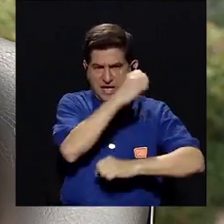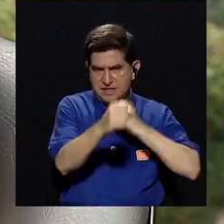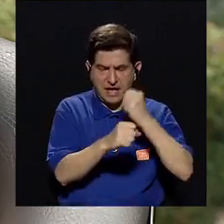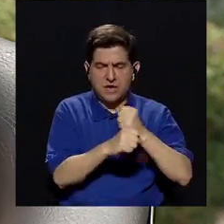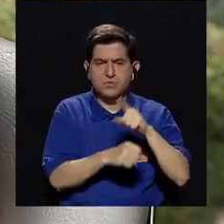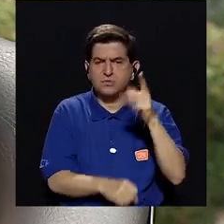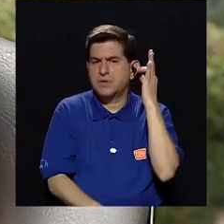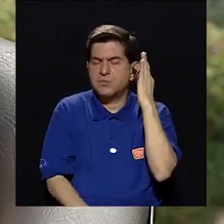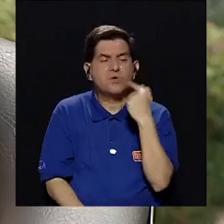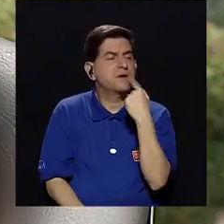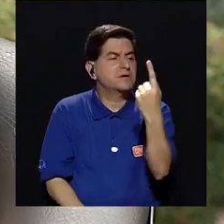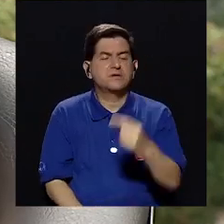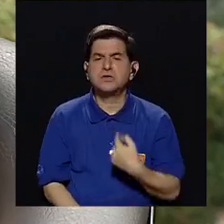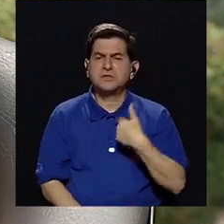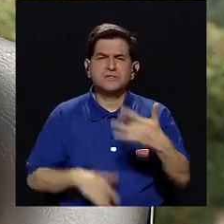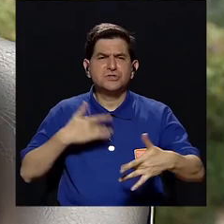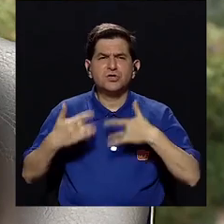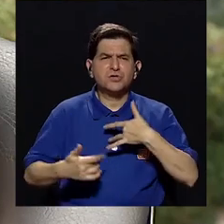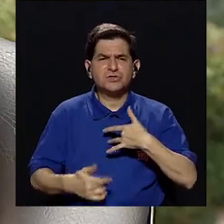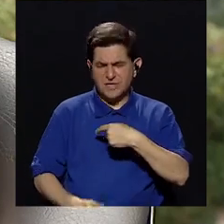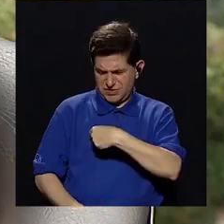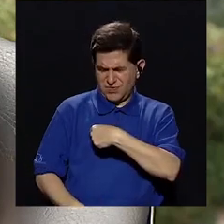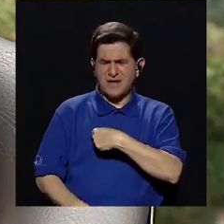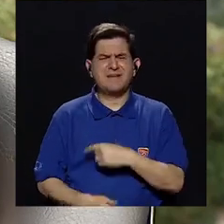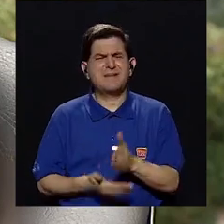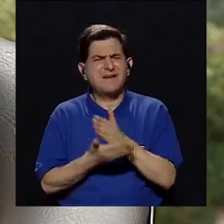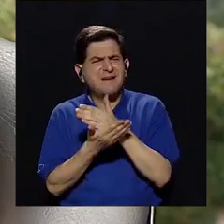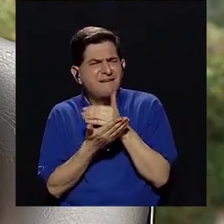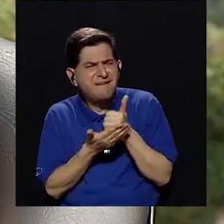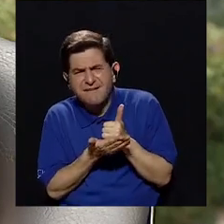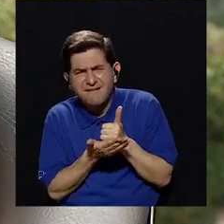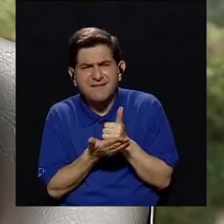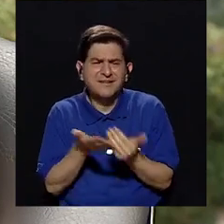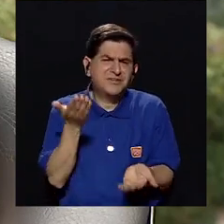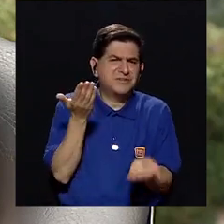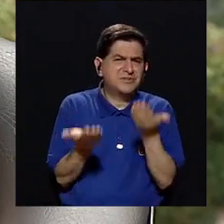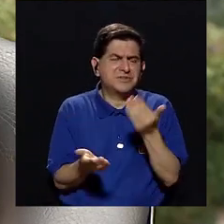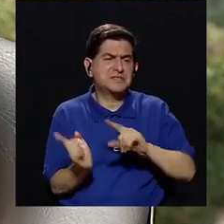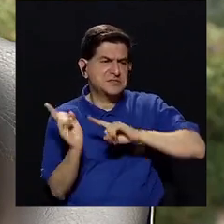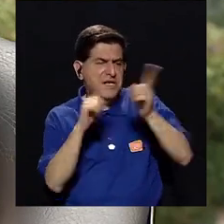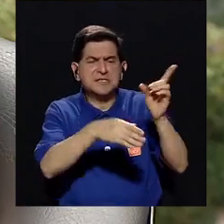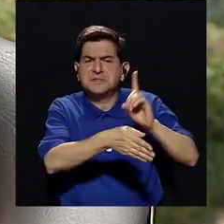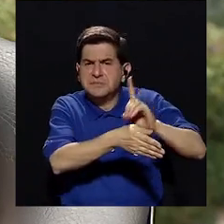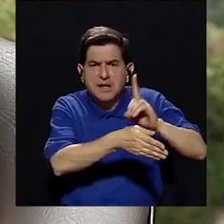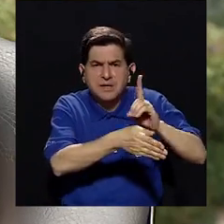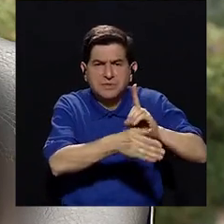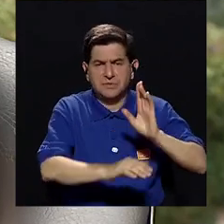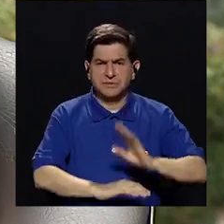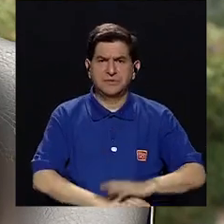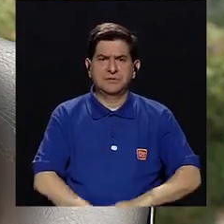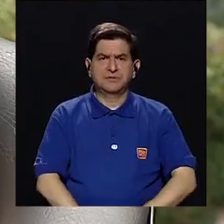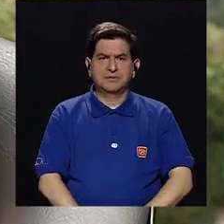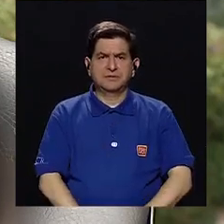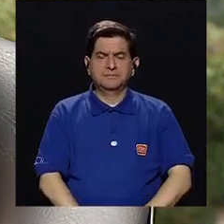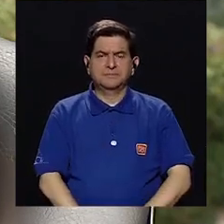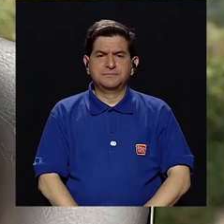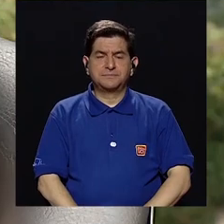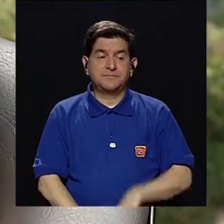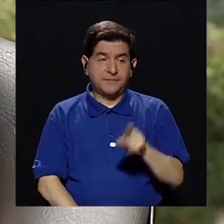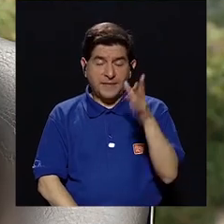señora dijo bueno yo me siento una pelota y en un venidas de ella va al médico y todo